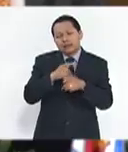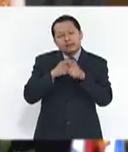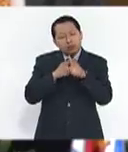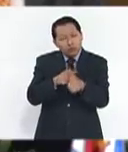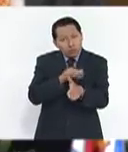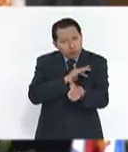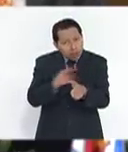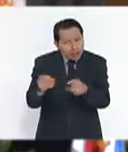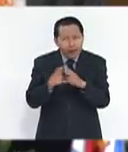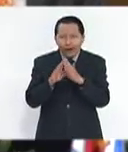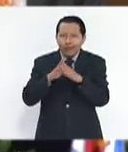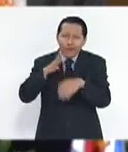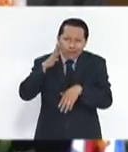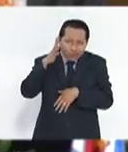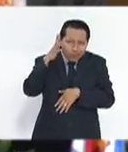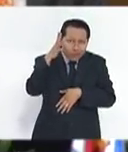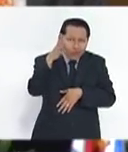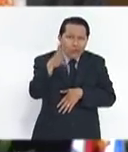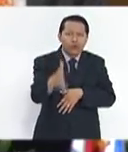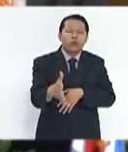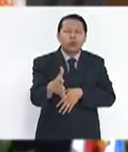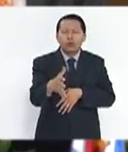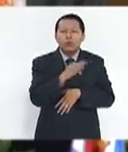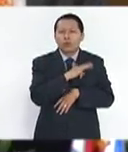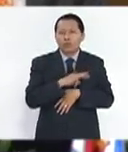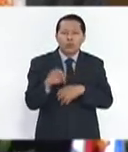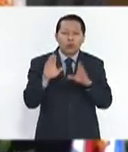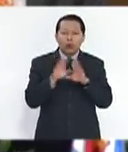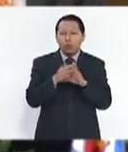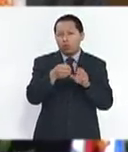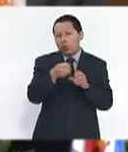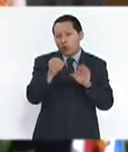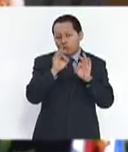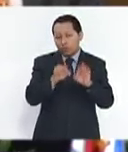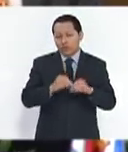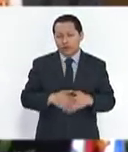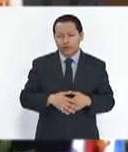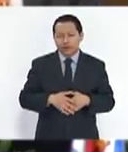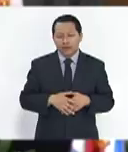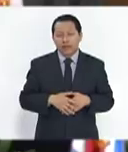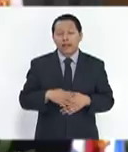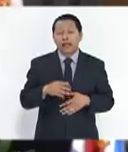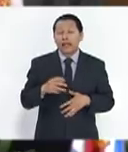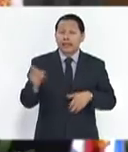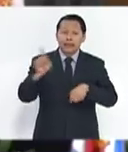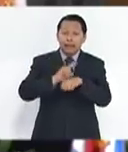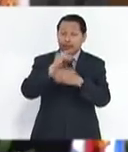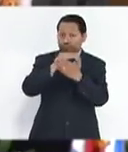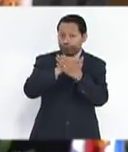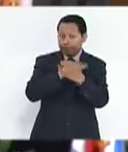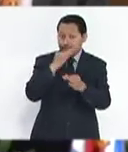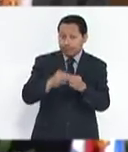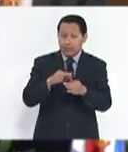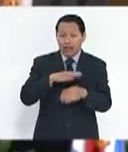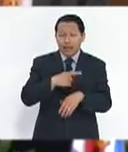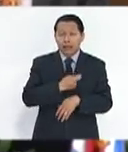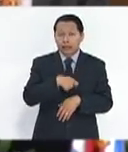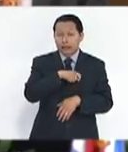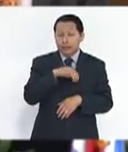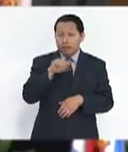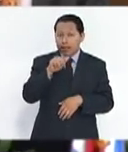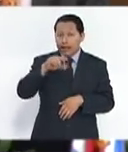mantendrá en el futuro de la organización. Al finalizar la sesión del día, se presentó al español Mariano